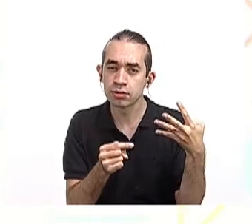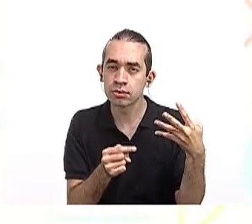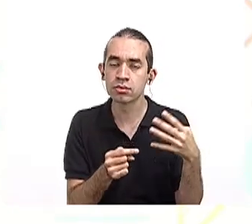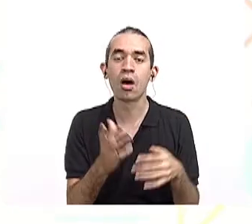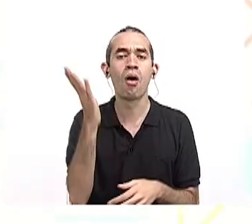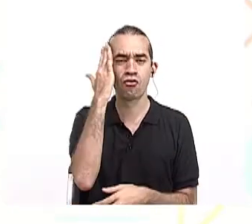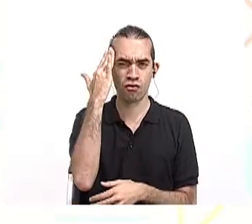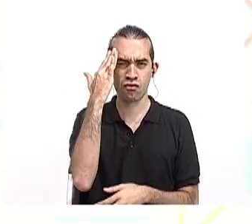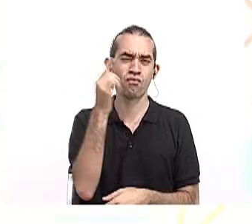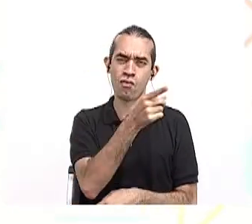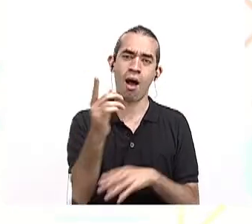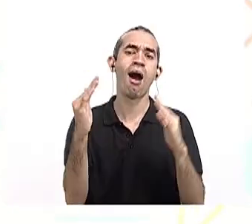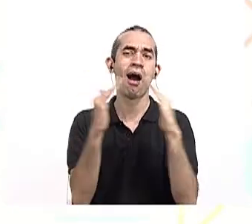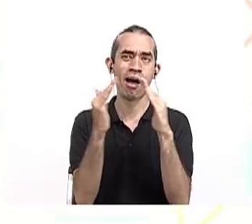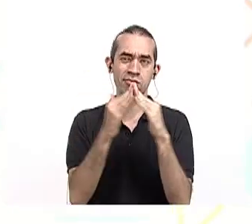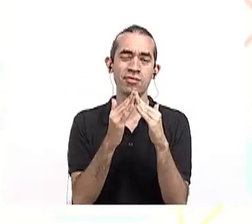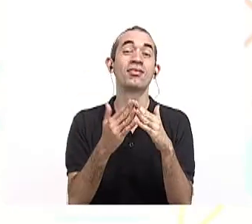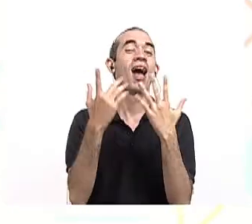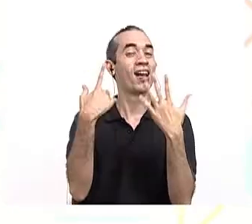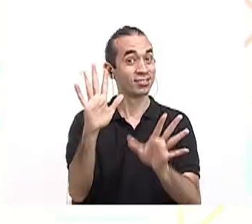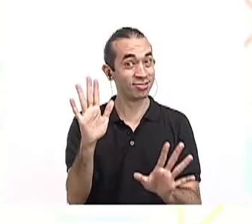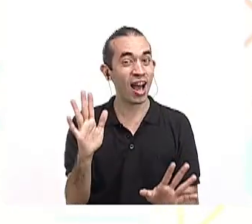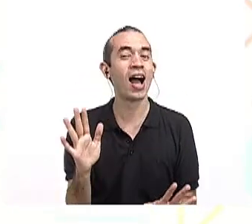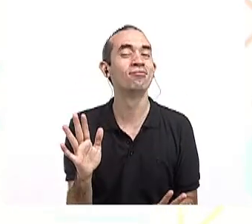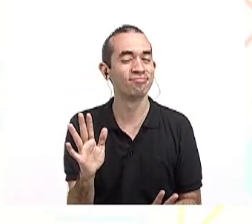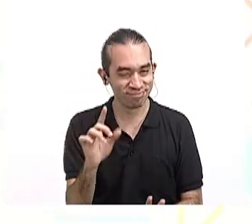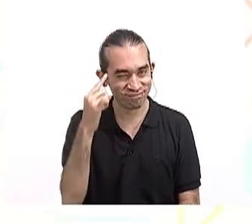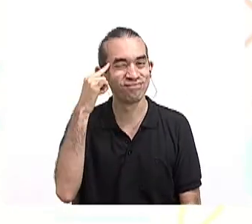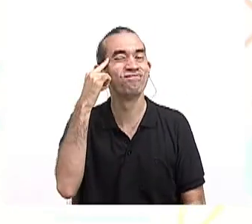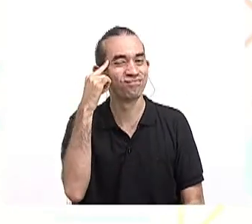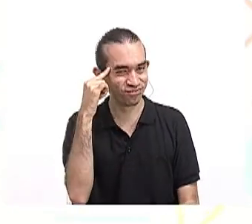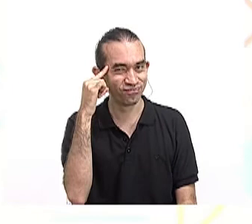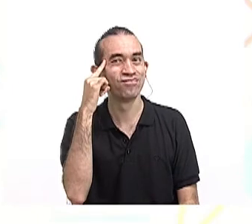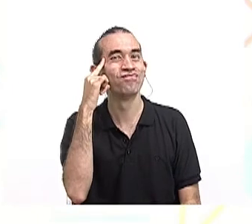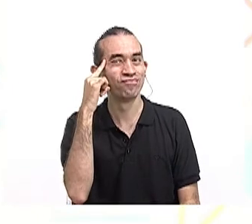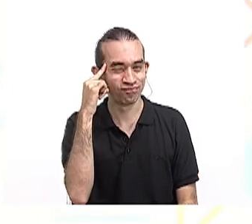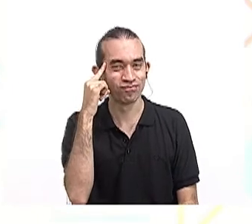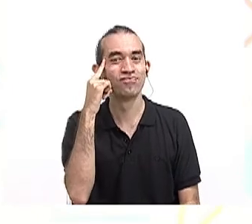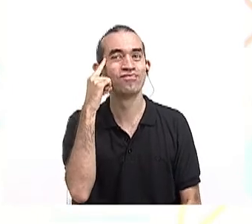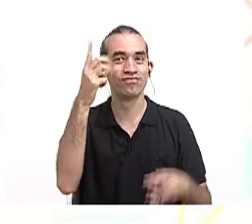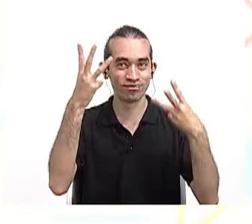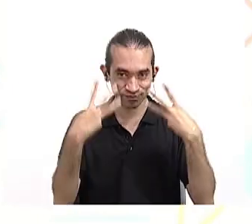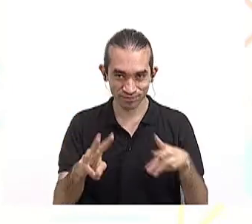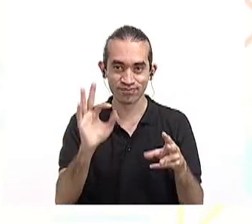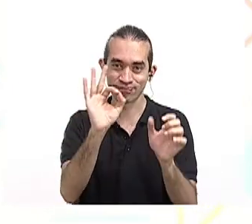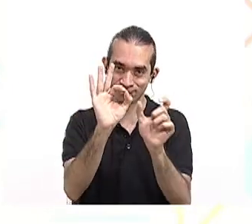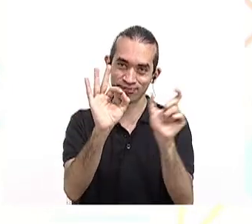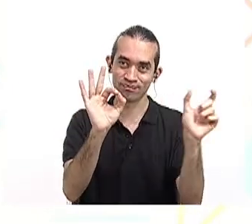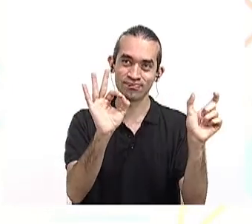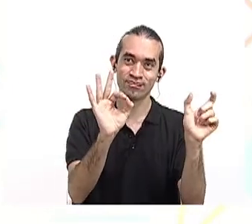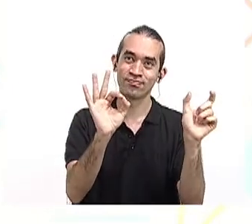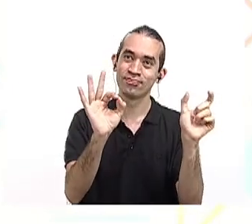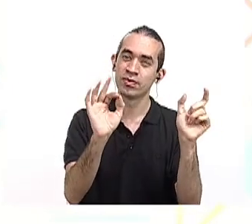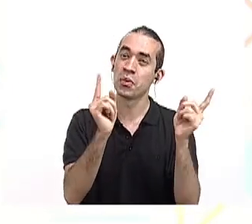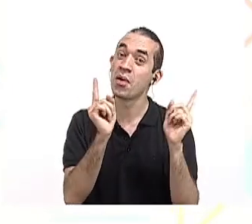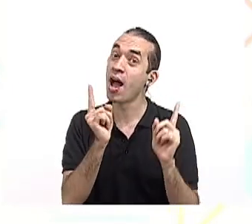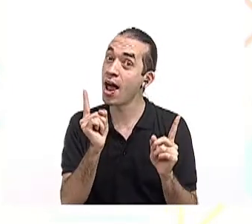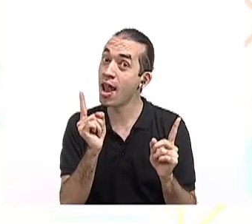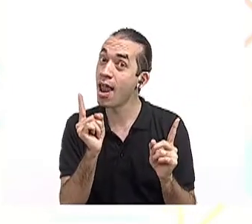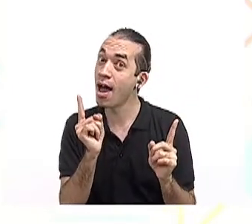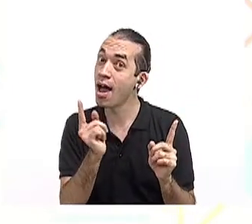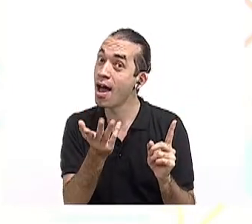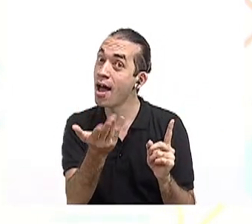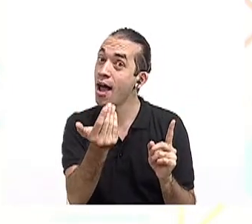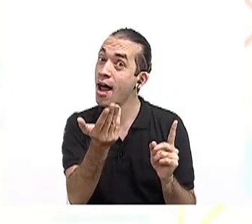allá en casa ya están pensando en que el método de factorización corresponde